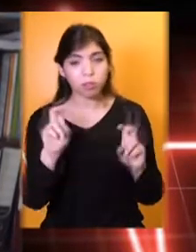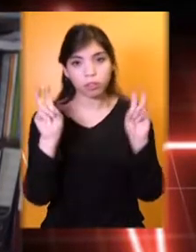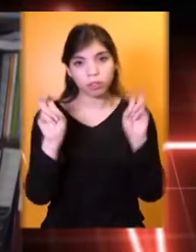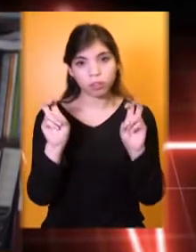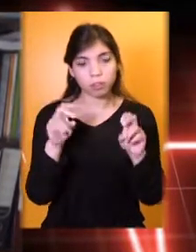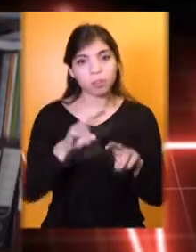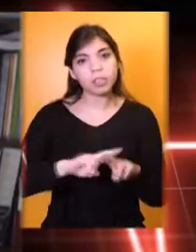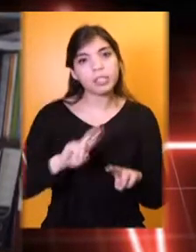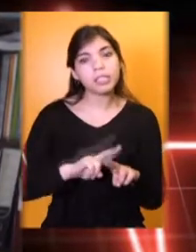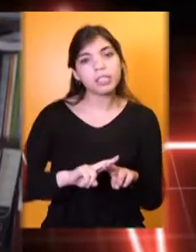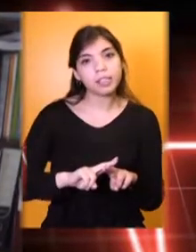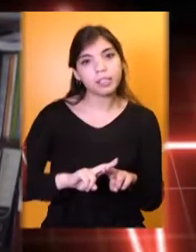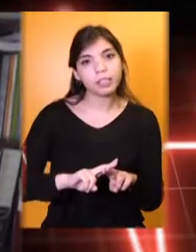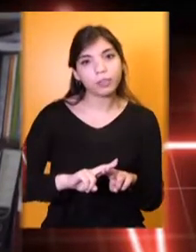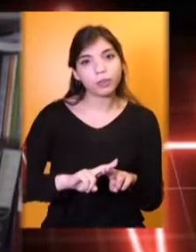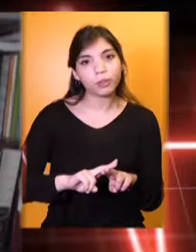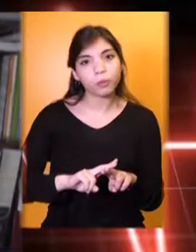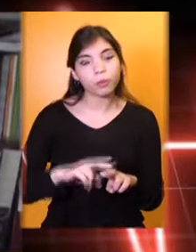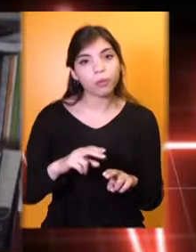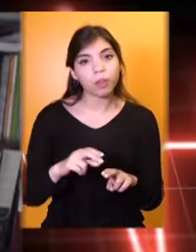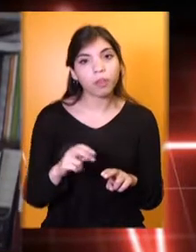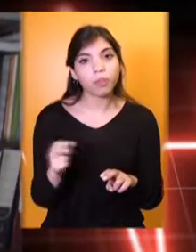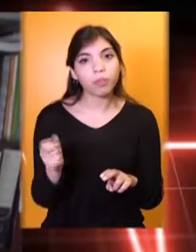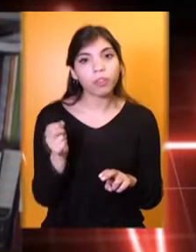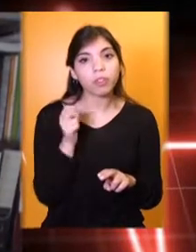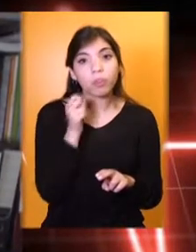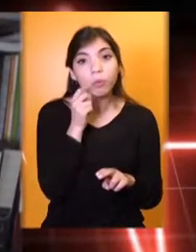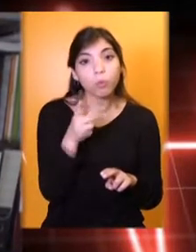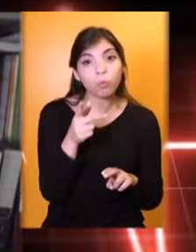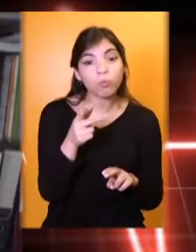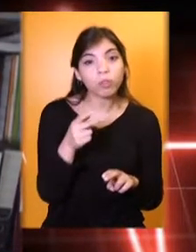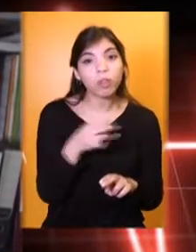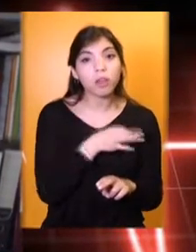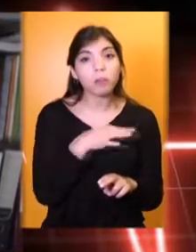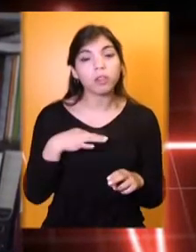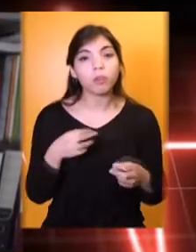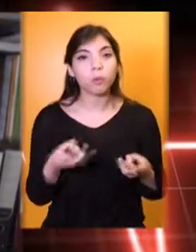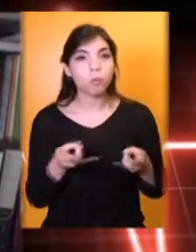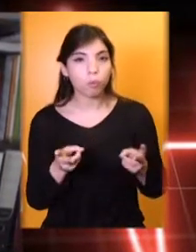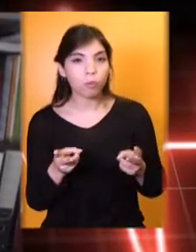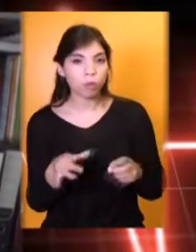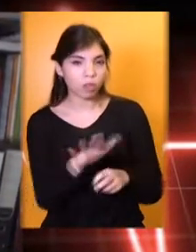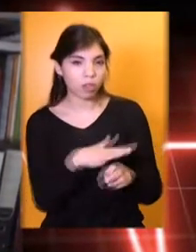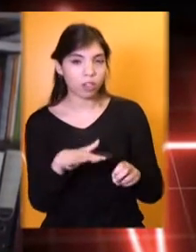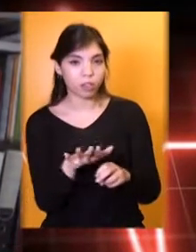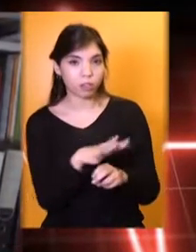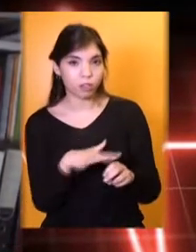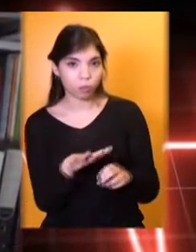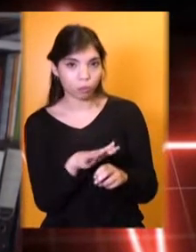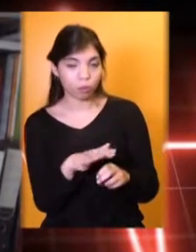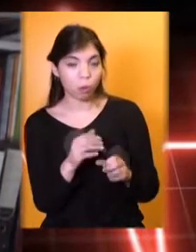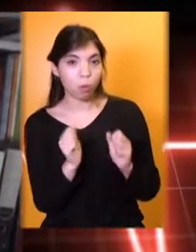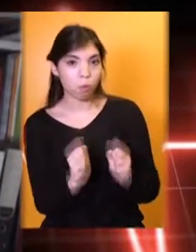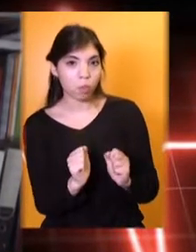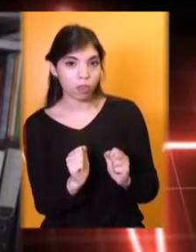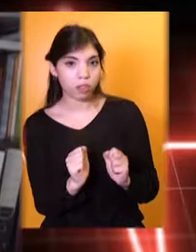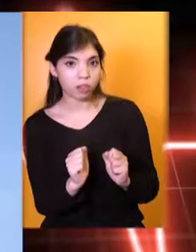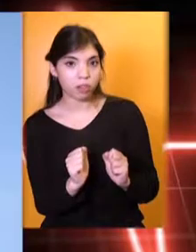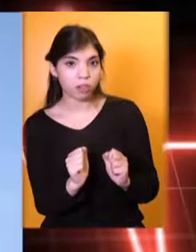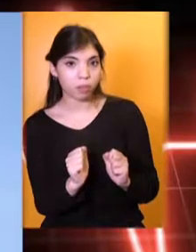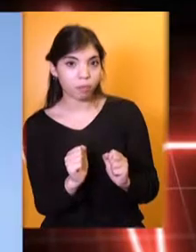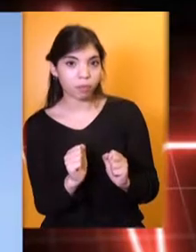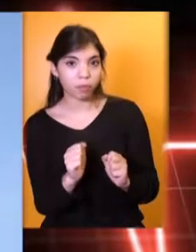al tema y se hizo la respectiva denuncia al Ministerio Público a propósito de hechos que podrían ser constitutivos de